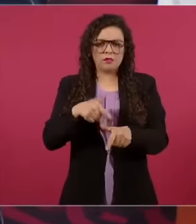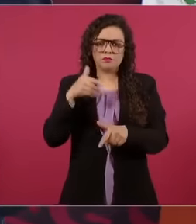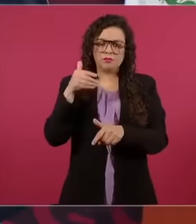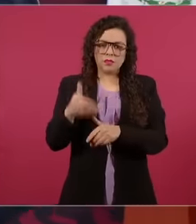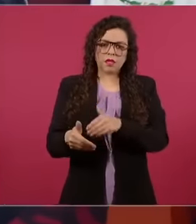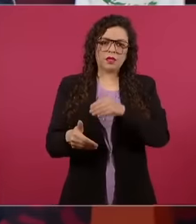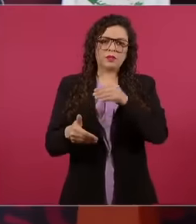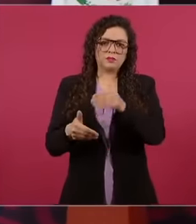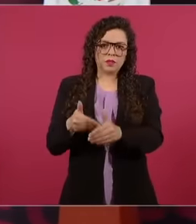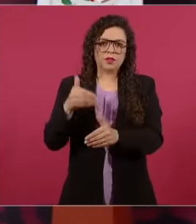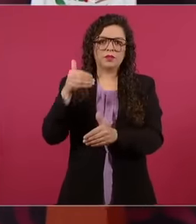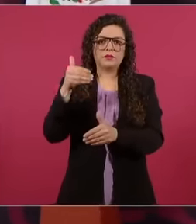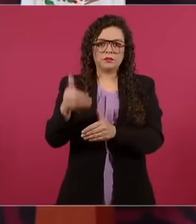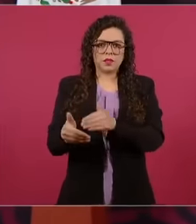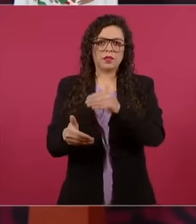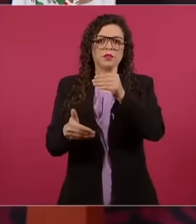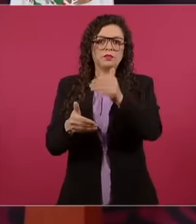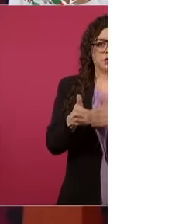garantizando las libertades